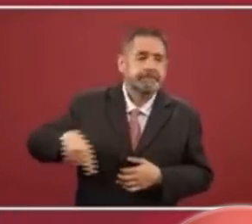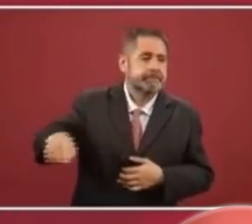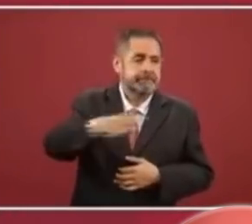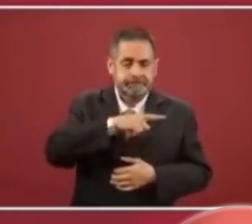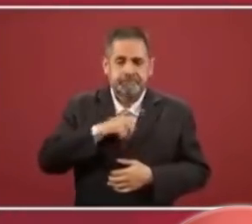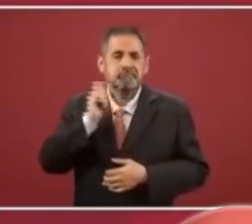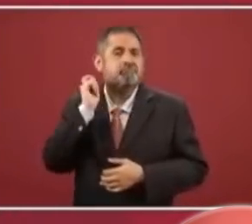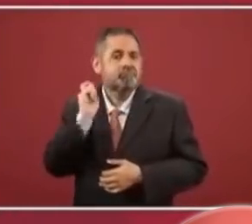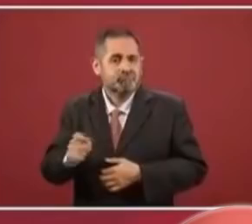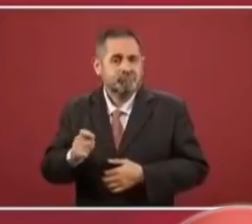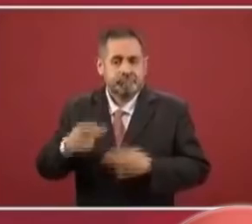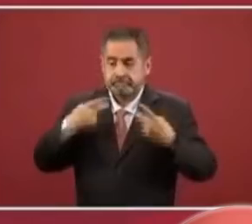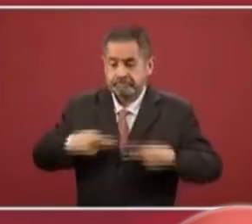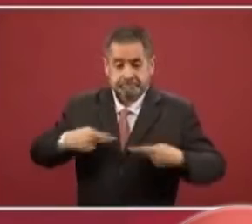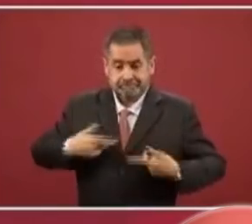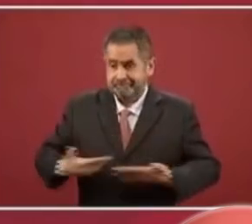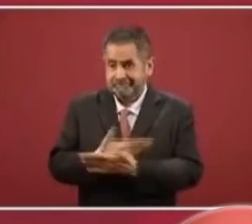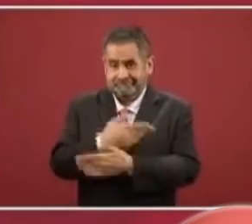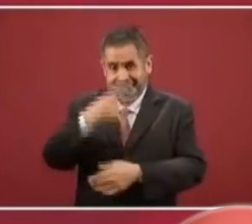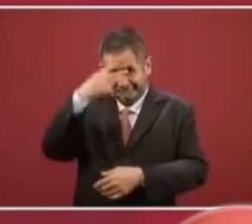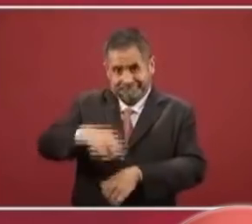pueblo uniformado.